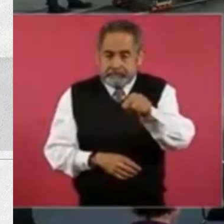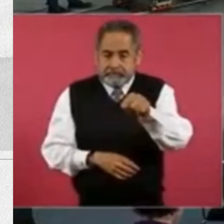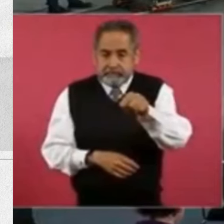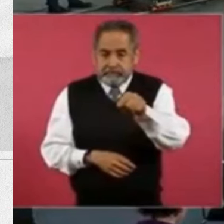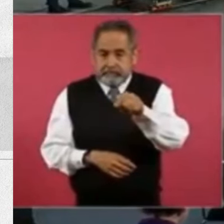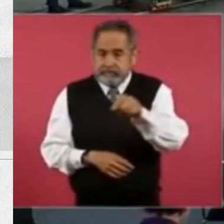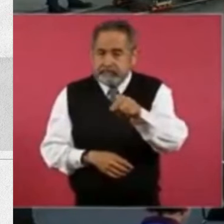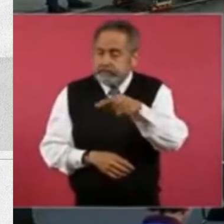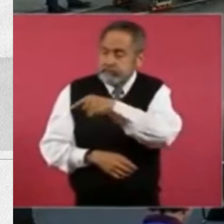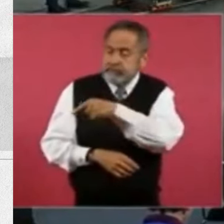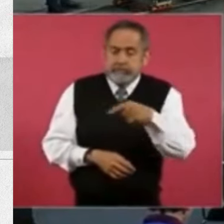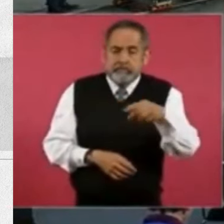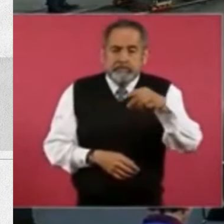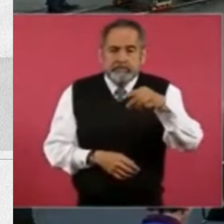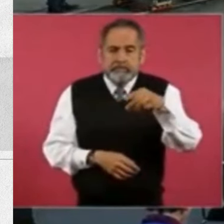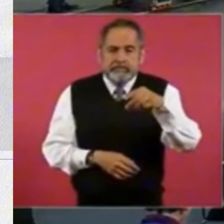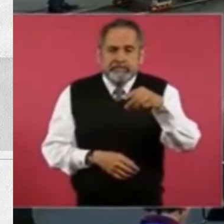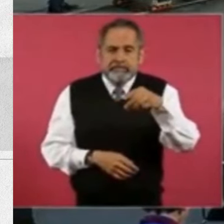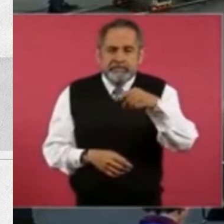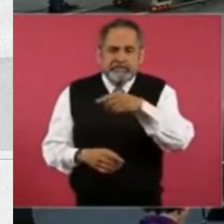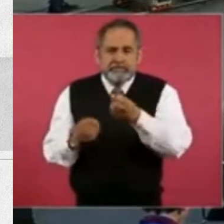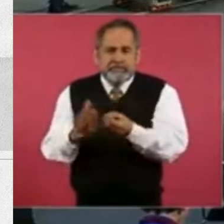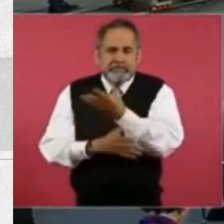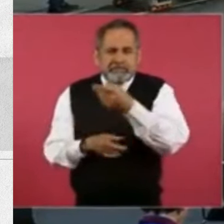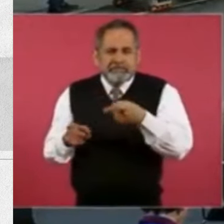de Mario Marín.